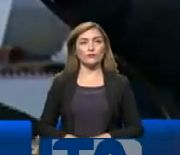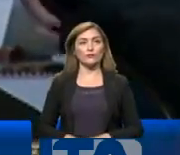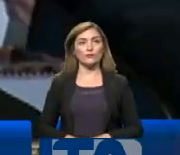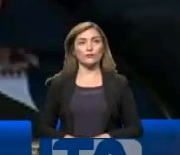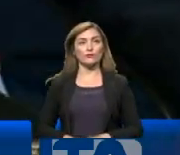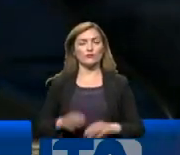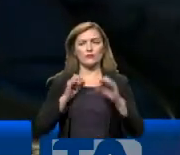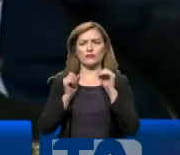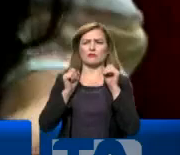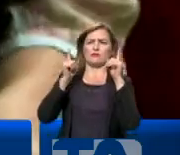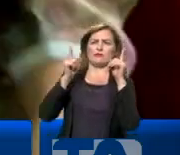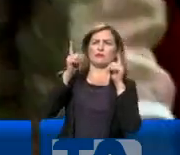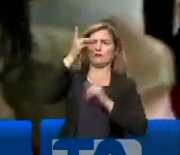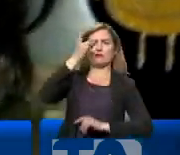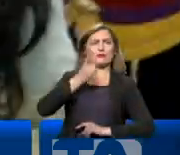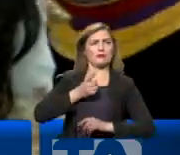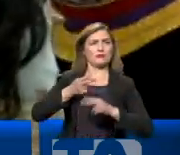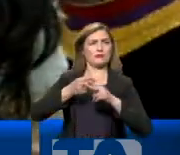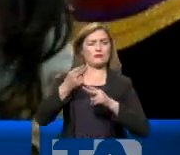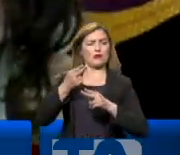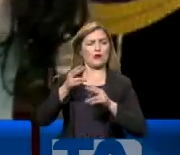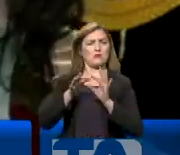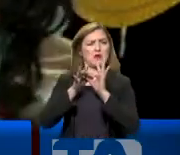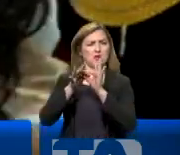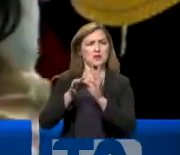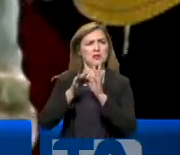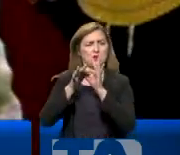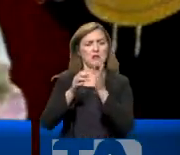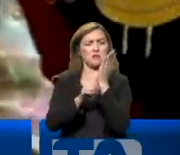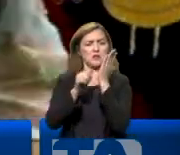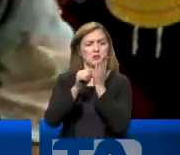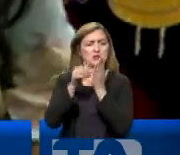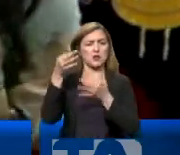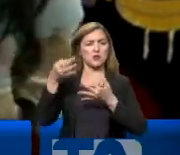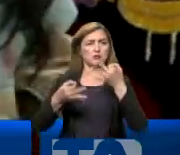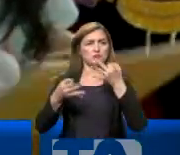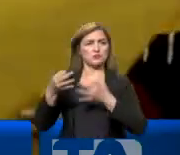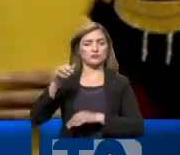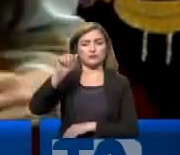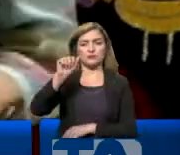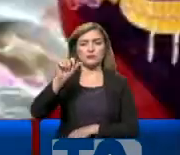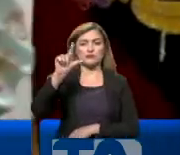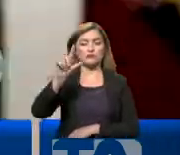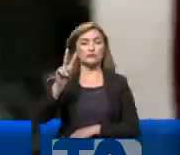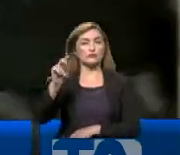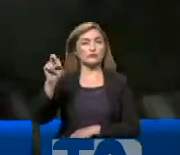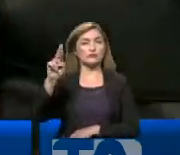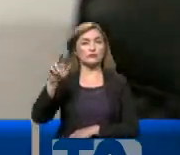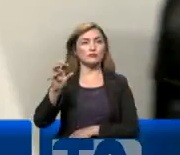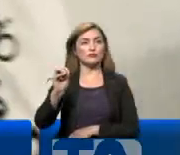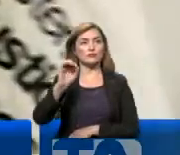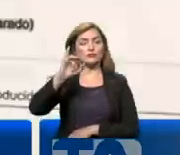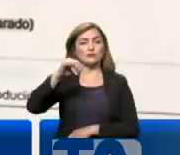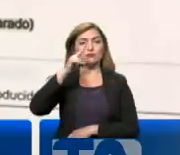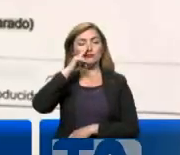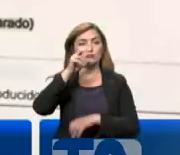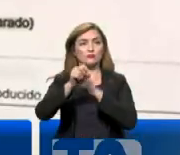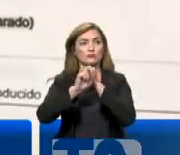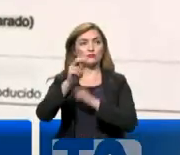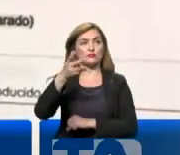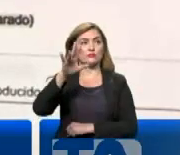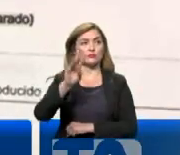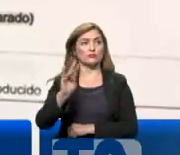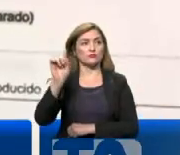sorpresa conversaba de la decisión de su excolega con la entonces ministra de Justicia, Rosana Alvarado. Fue en junio de 2017